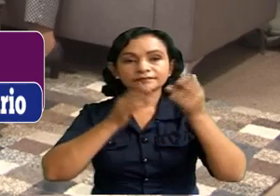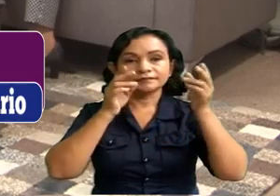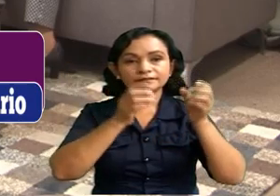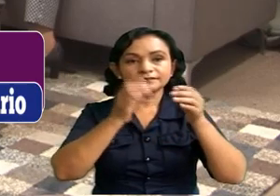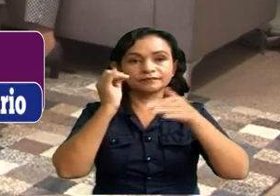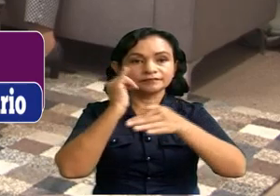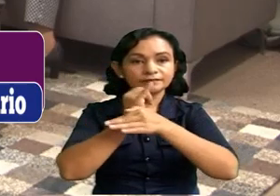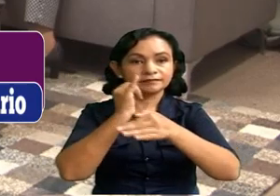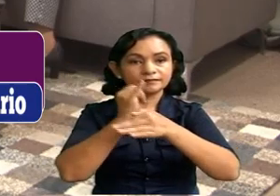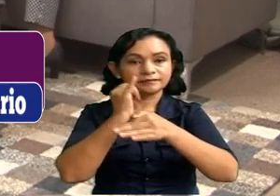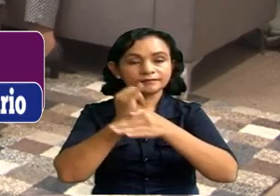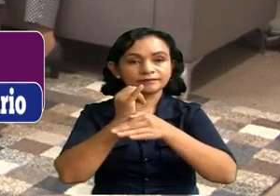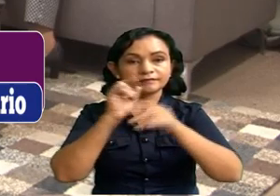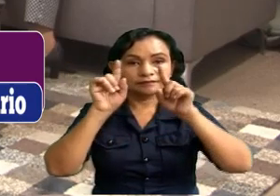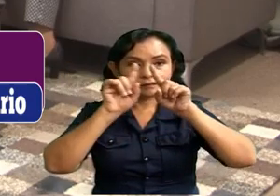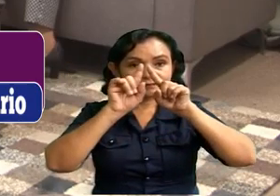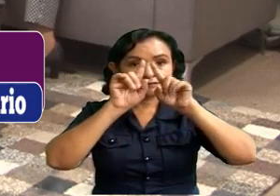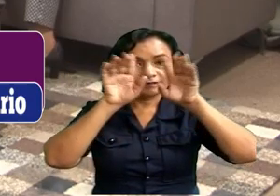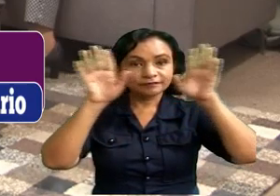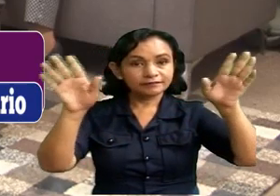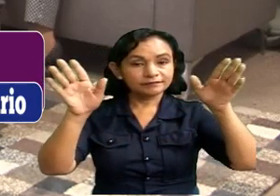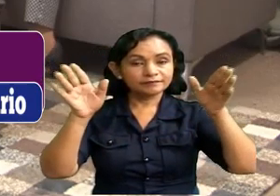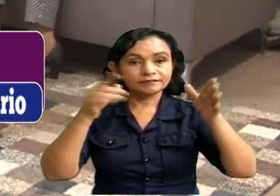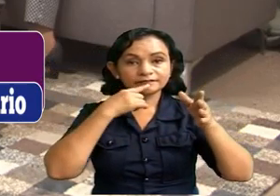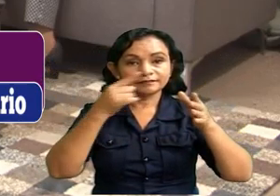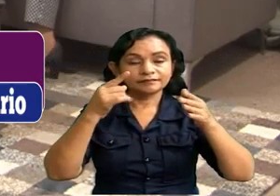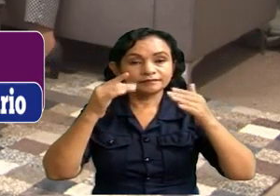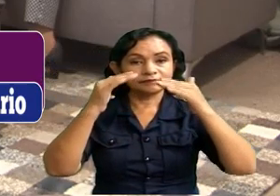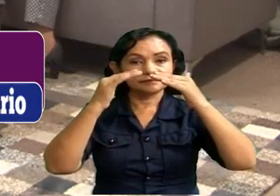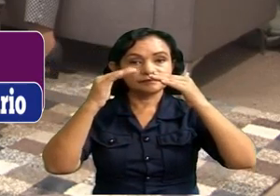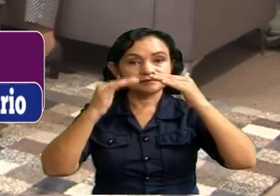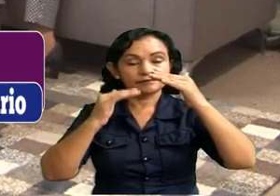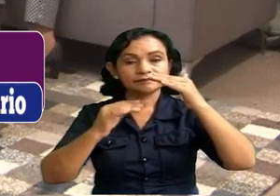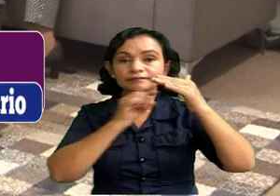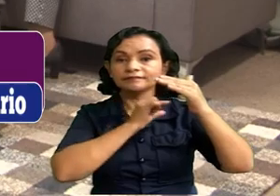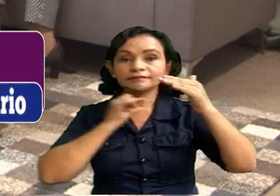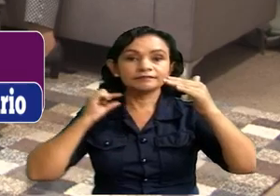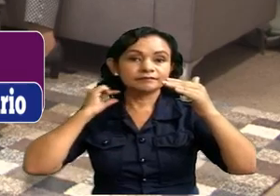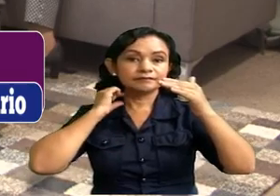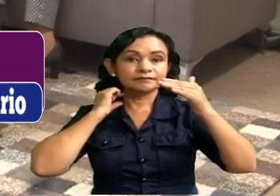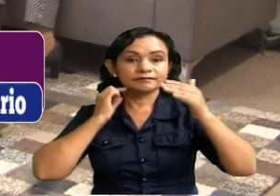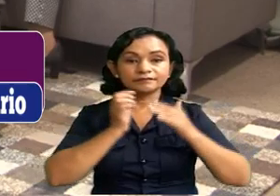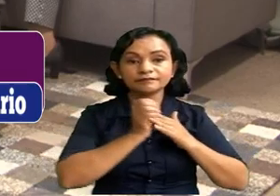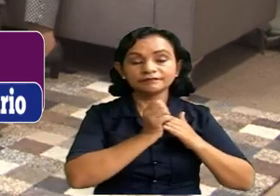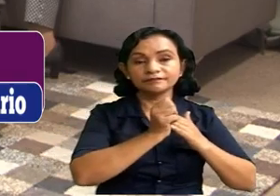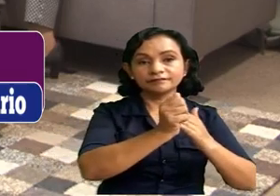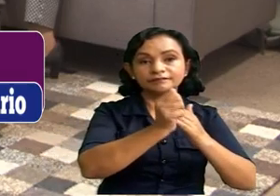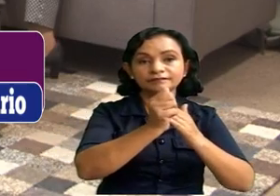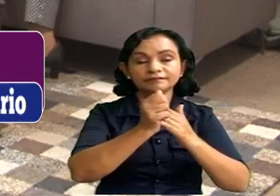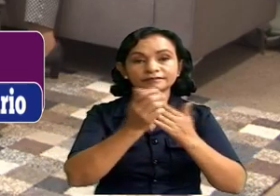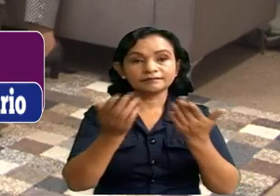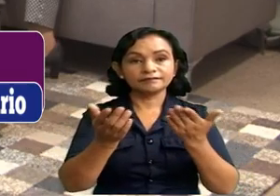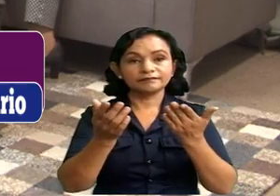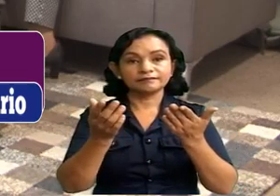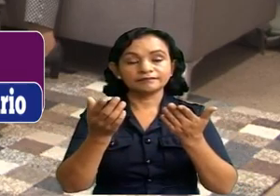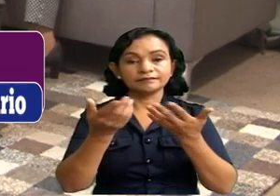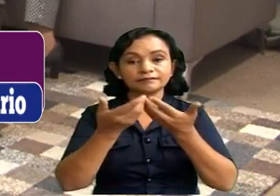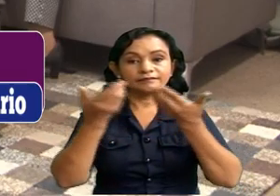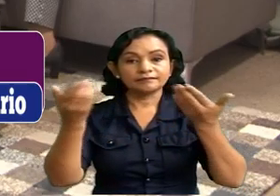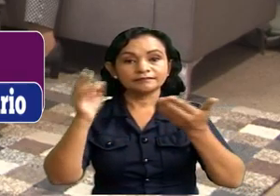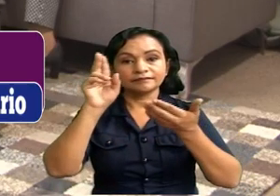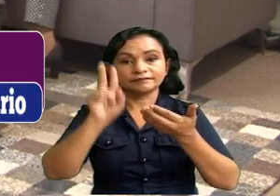Iglesia Católica, y él deja muy claro, un tema es la jerarquía y otro es el sacerdote, el misionero. Si vos viste en el video, salen dos reflejos,